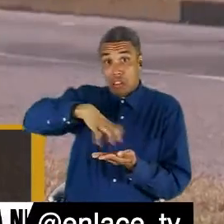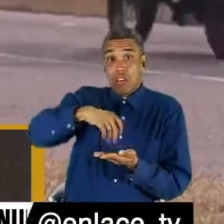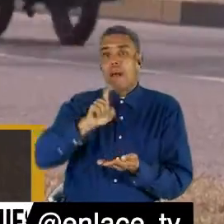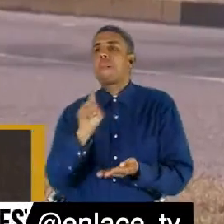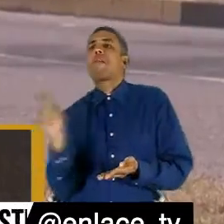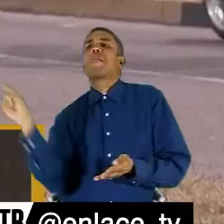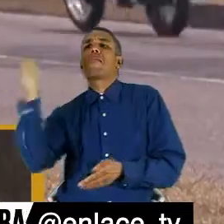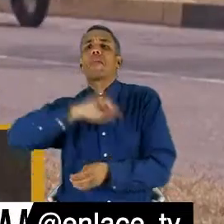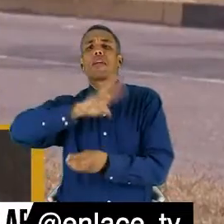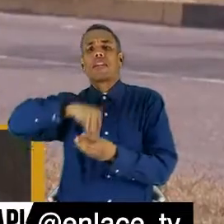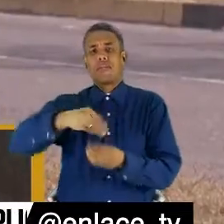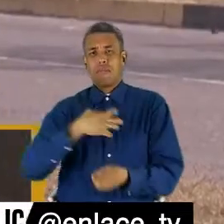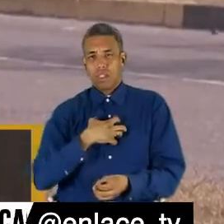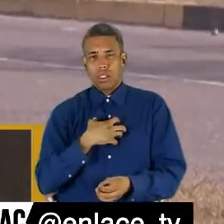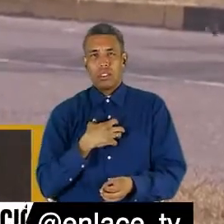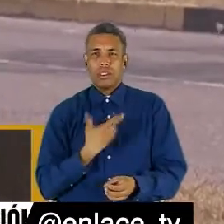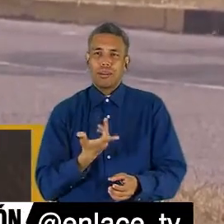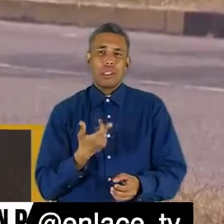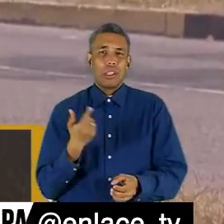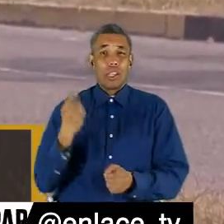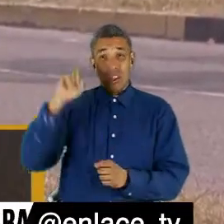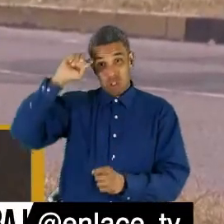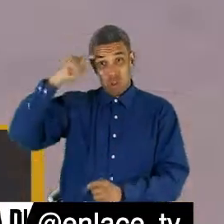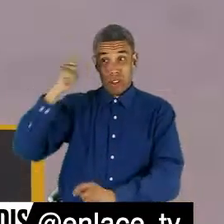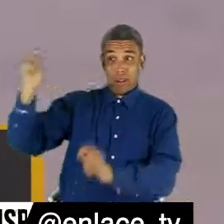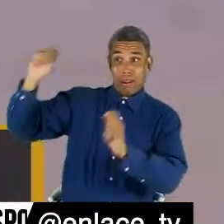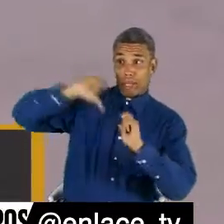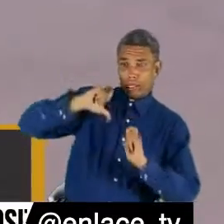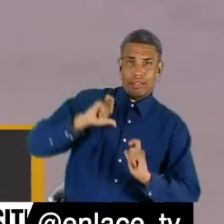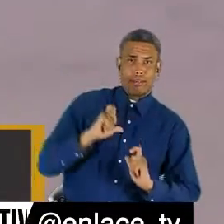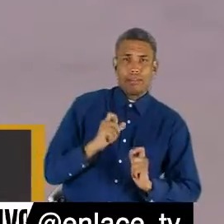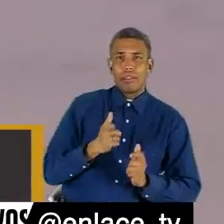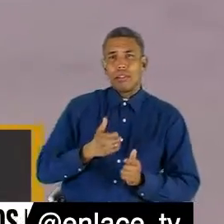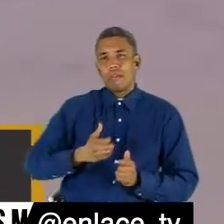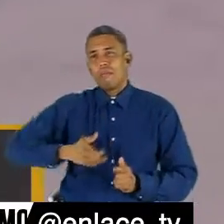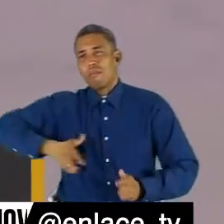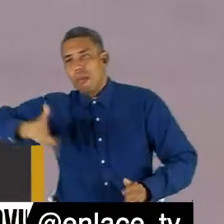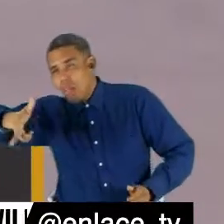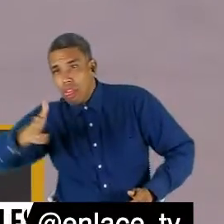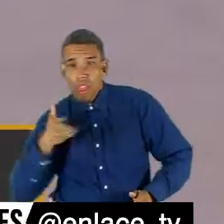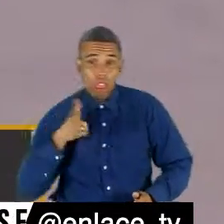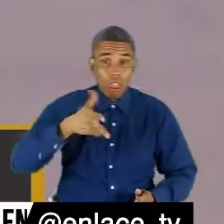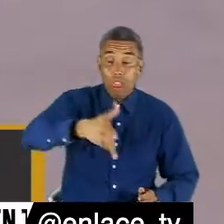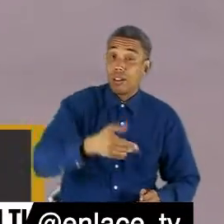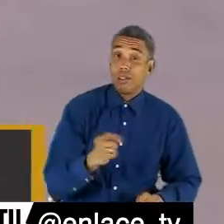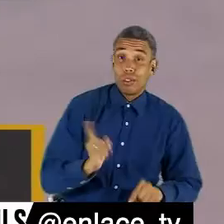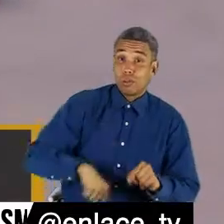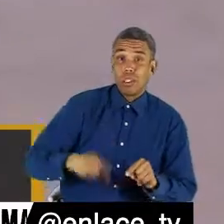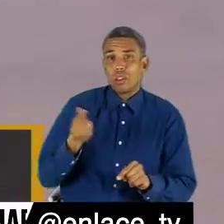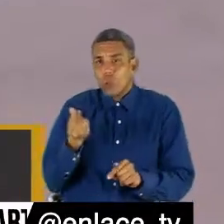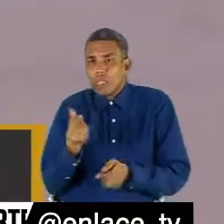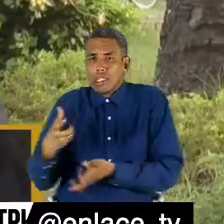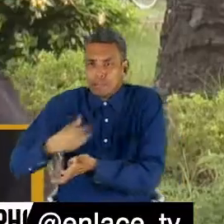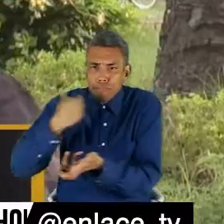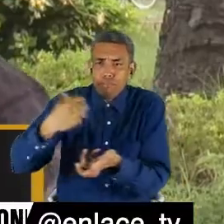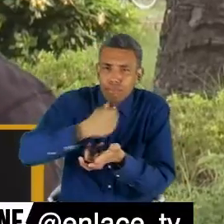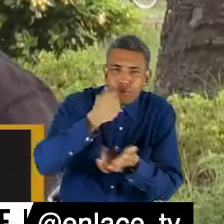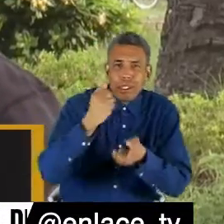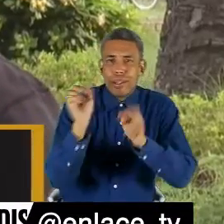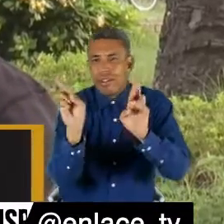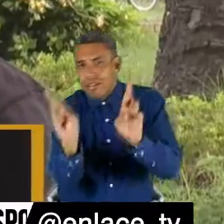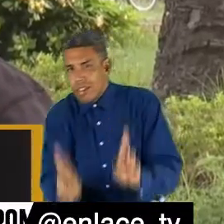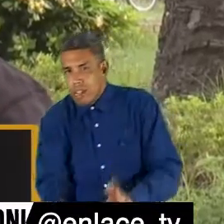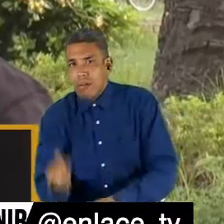le brindan sus amigos. Nos toca pedir amigos, rifas, nos toca así para ayudarnos. La decisión que hago